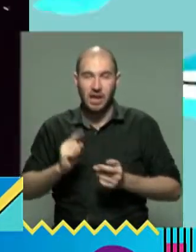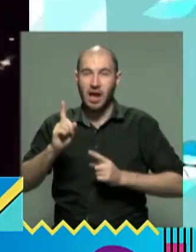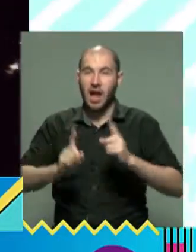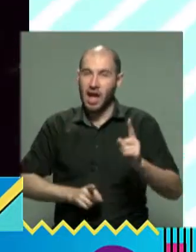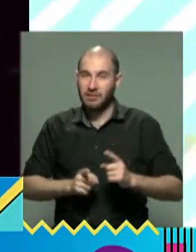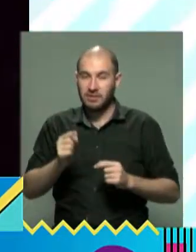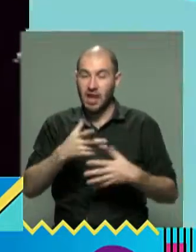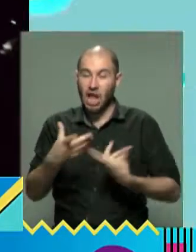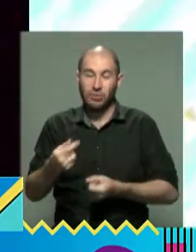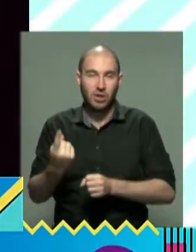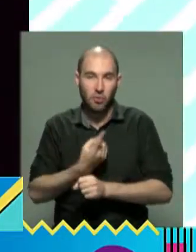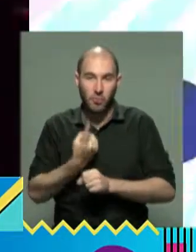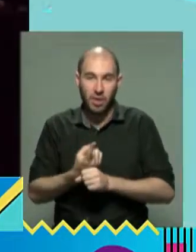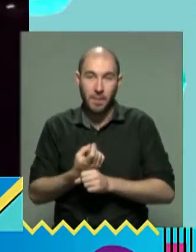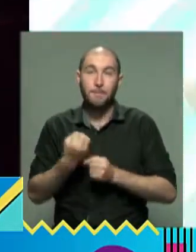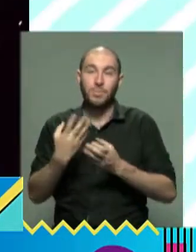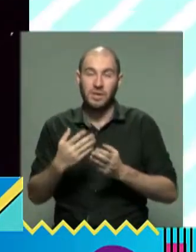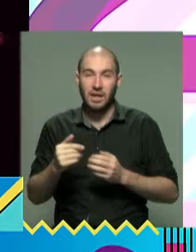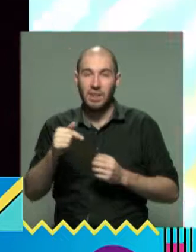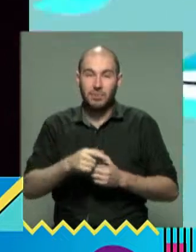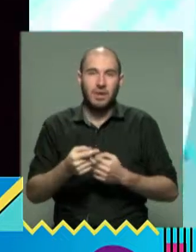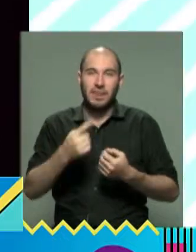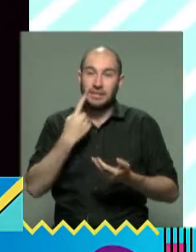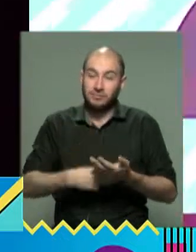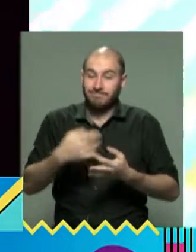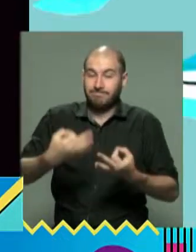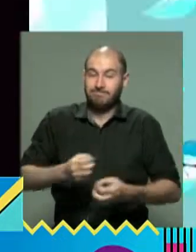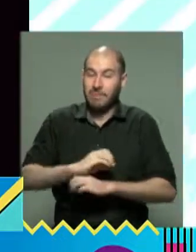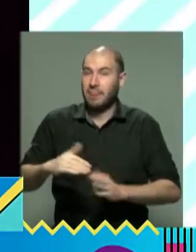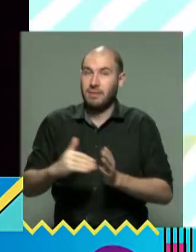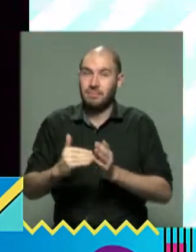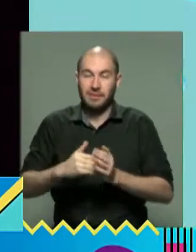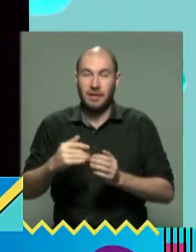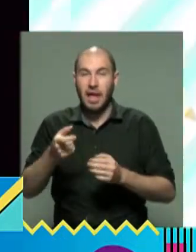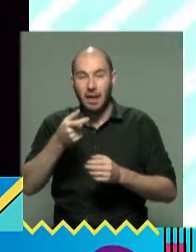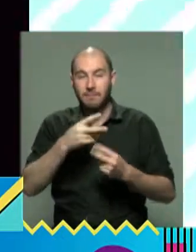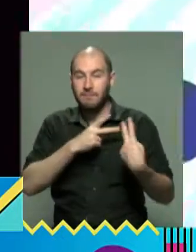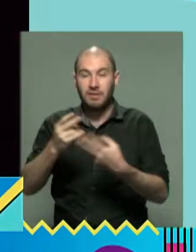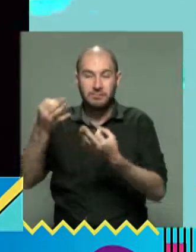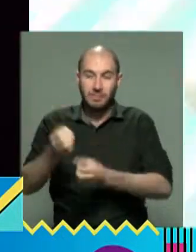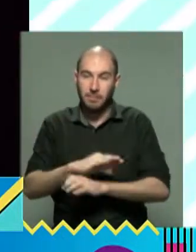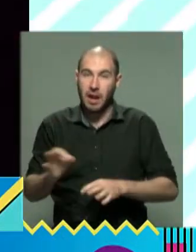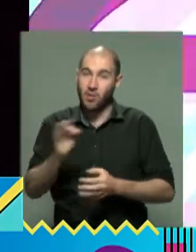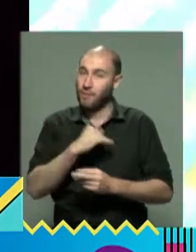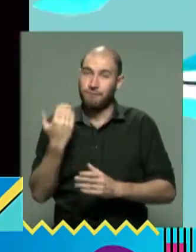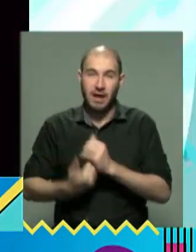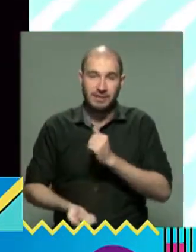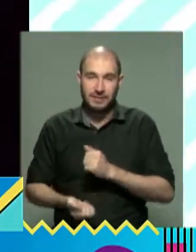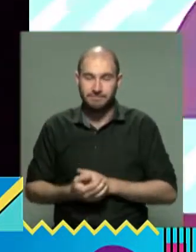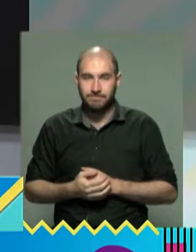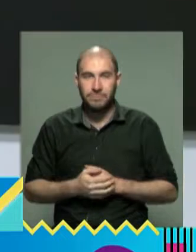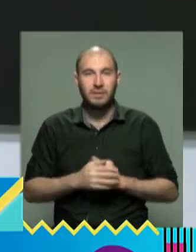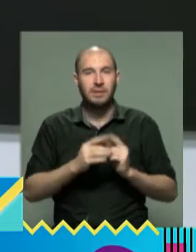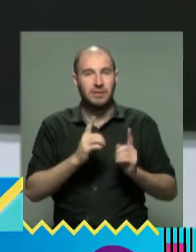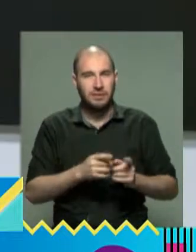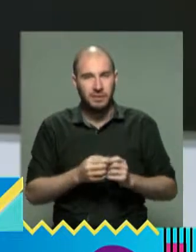no puedes dudar porque en base a una buena o una mala decisión depende del éxito de una expedición o el fracaso. Sí, la vida,